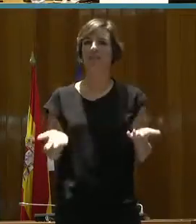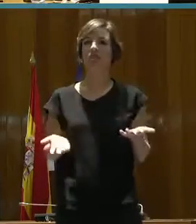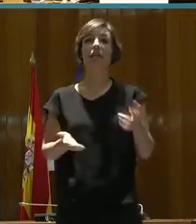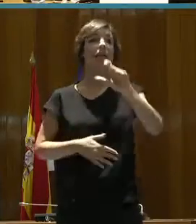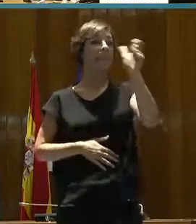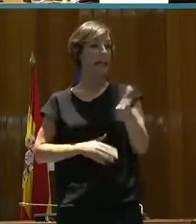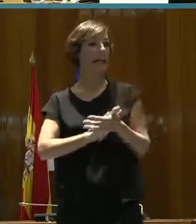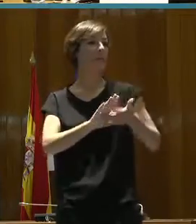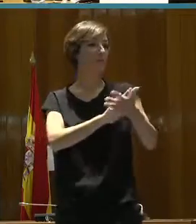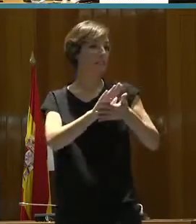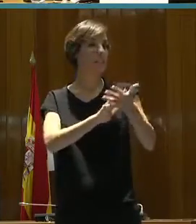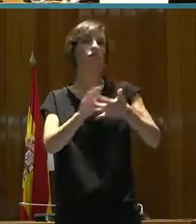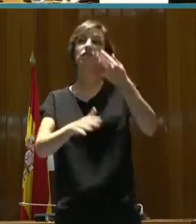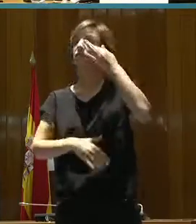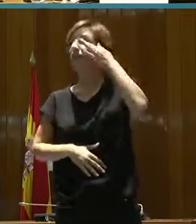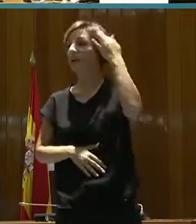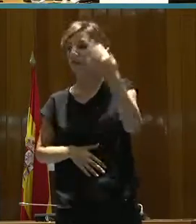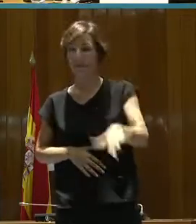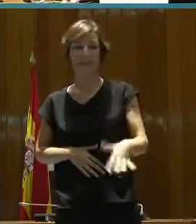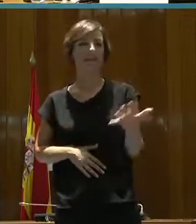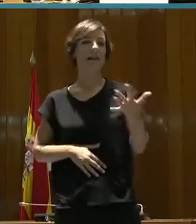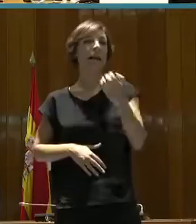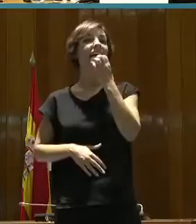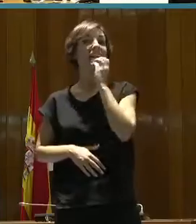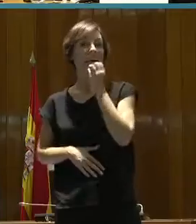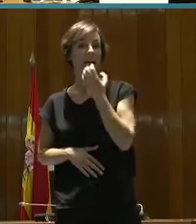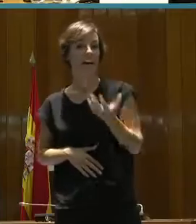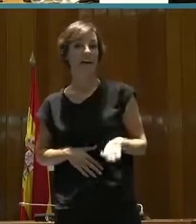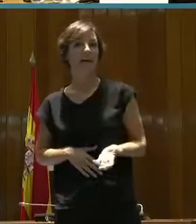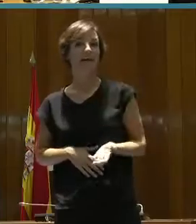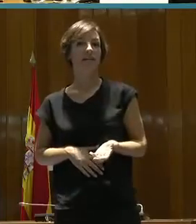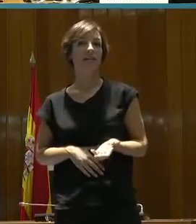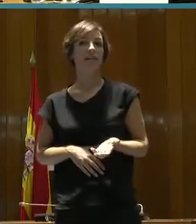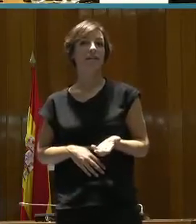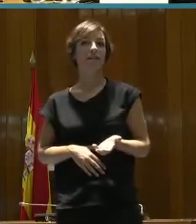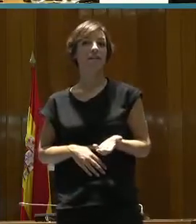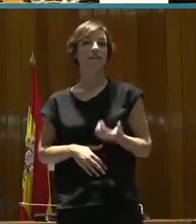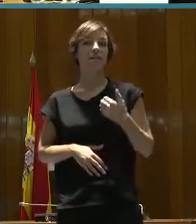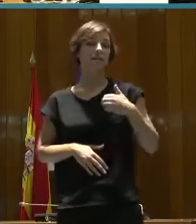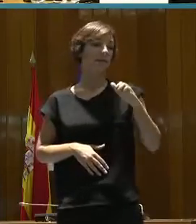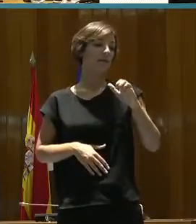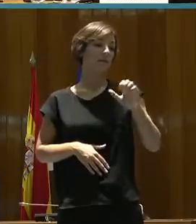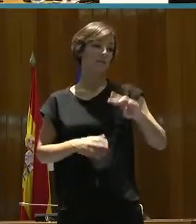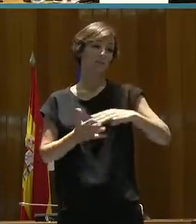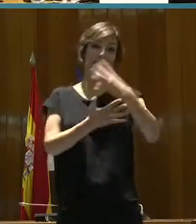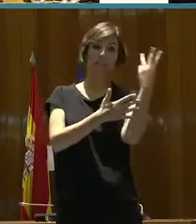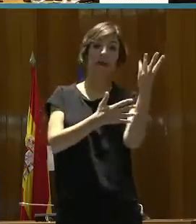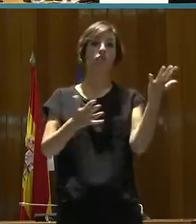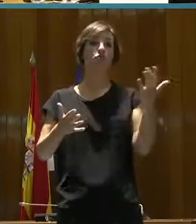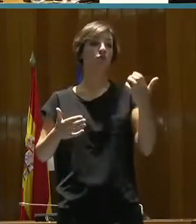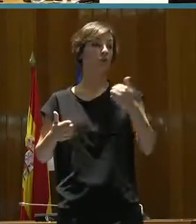la italiana, la francesa, la griega, la de los Países Bajos, la